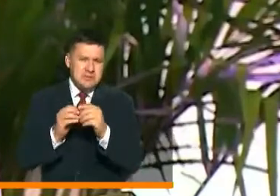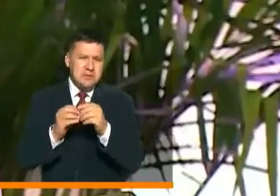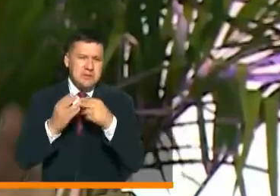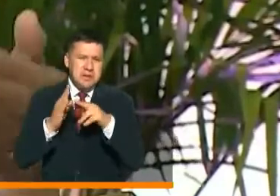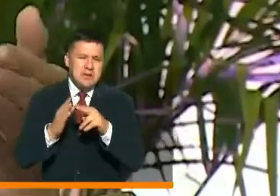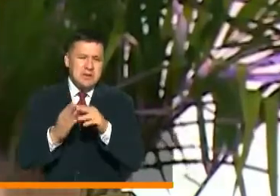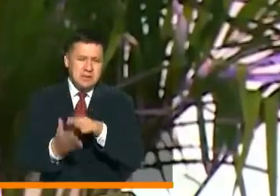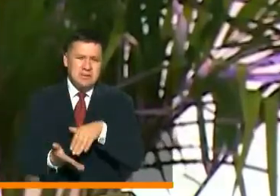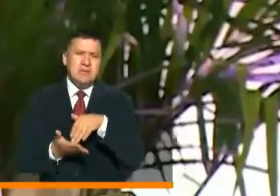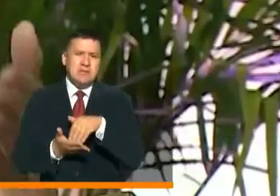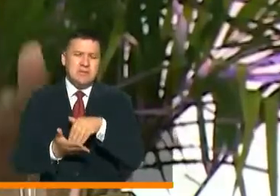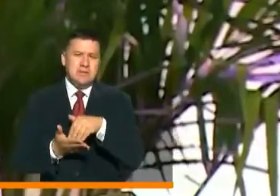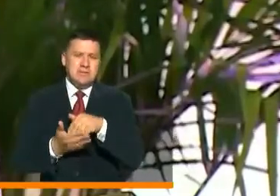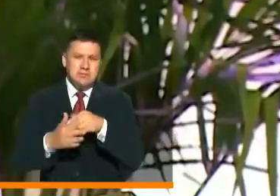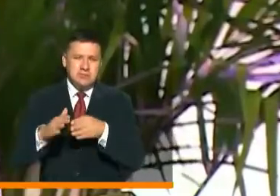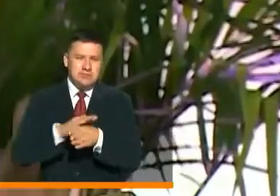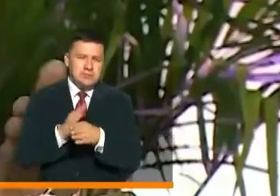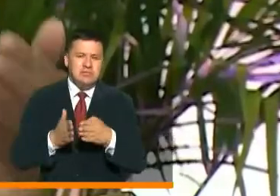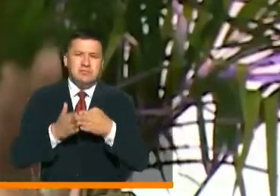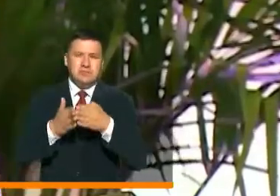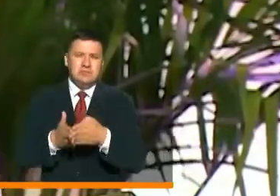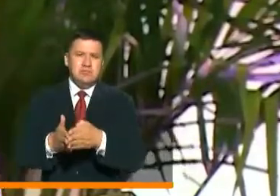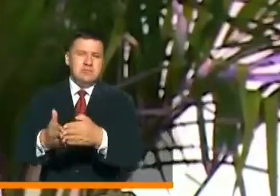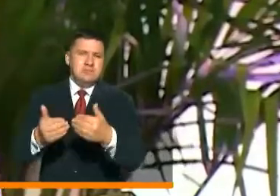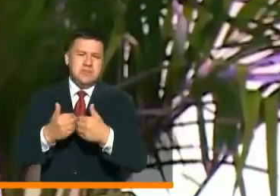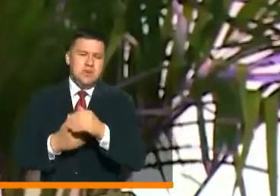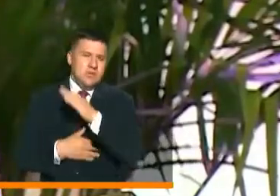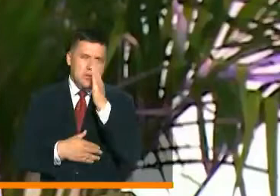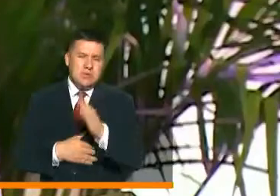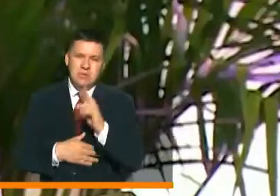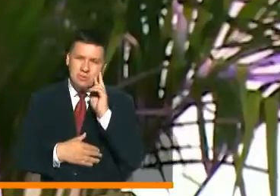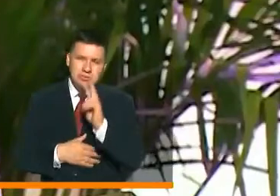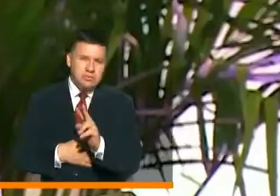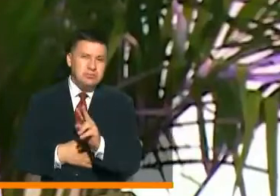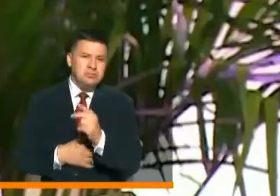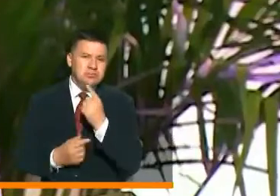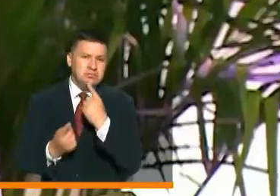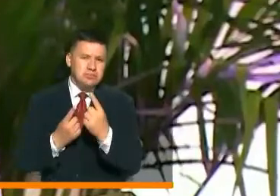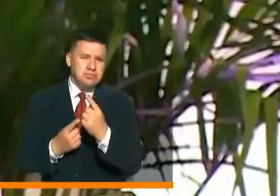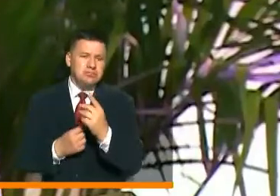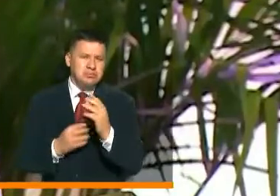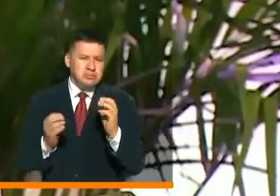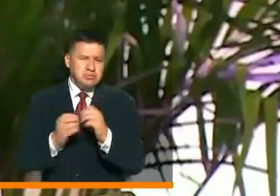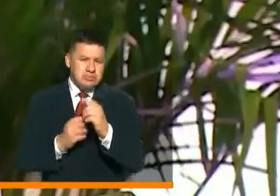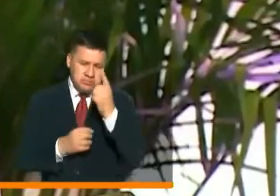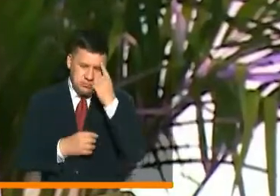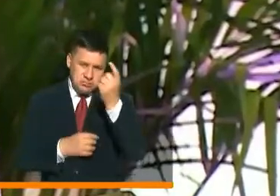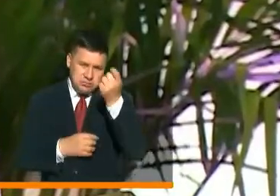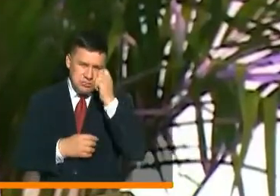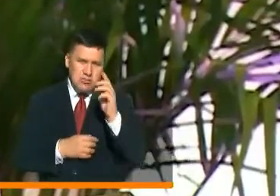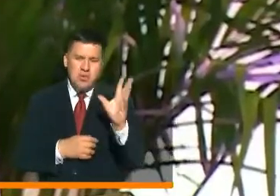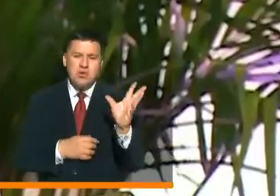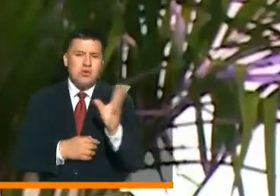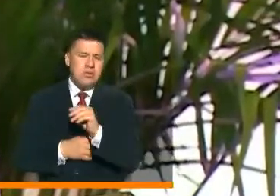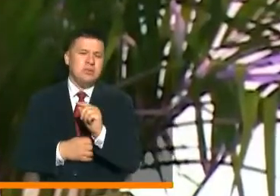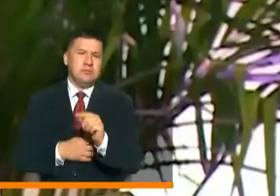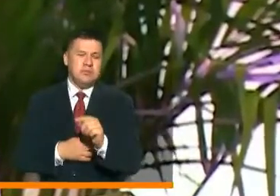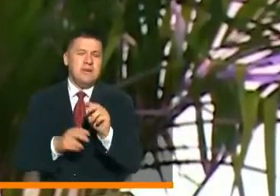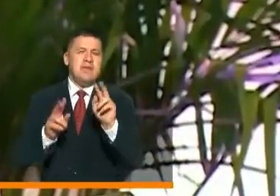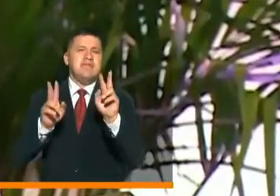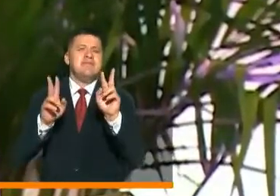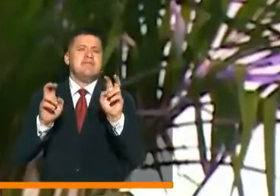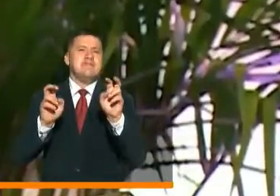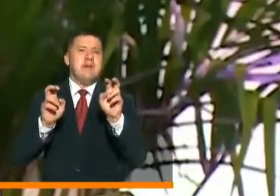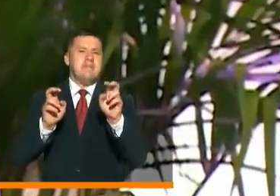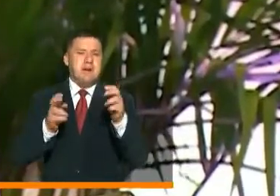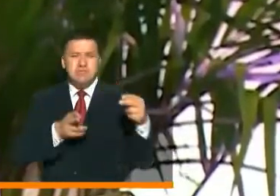obras rígidas del canal de acceso al puerto marítimo, algo que nunca se había hecho. Estamos hablando de tener en cuenta todo el tema de